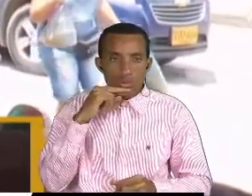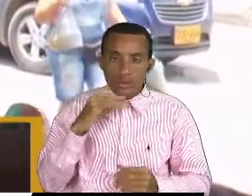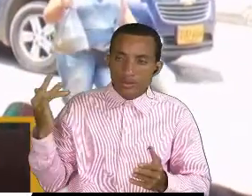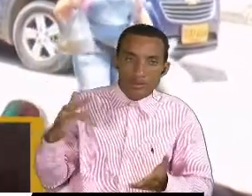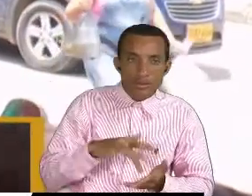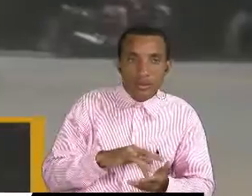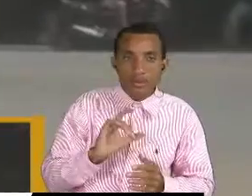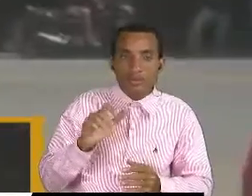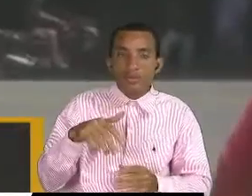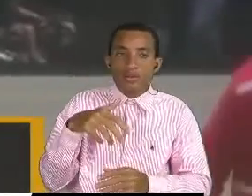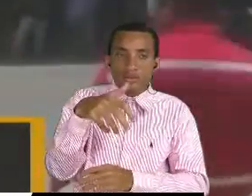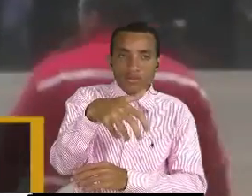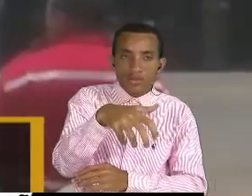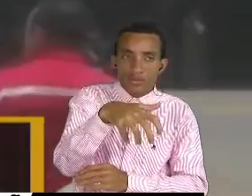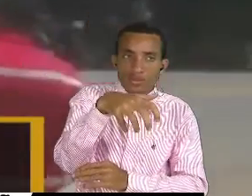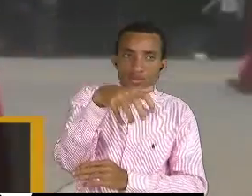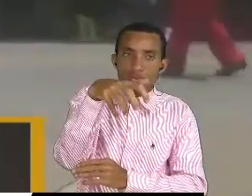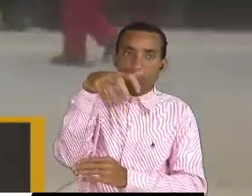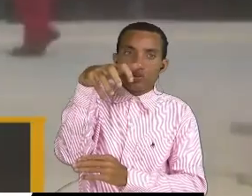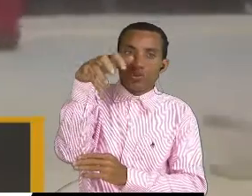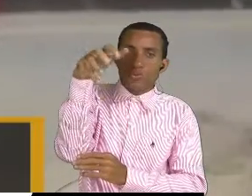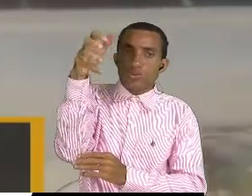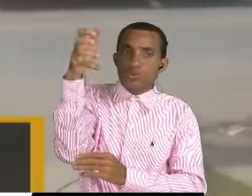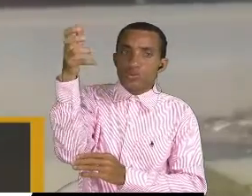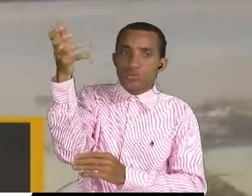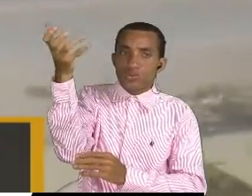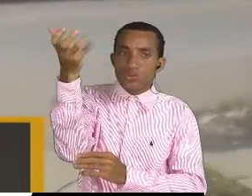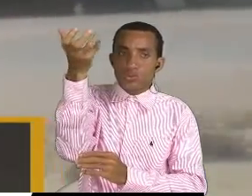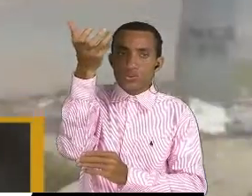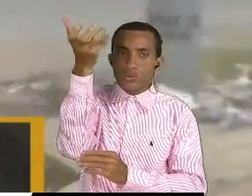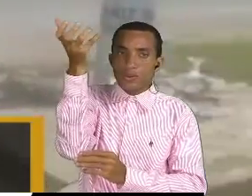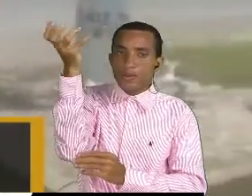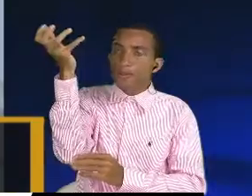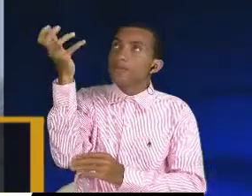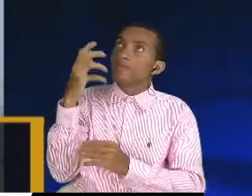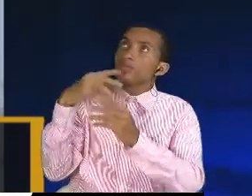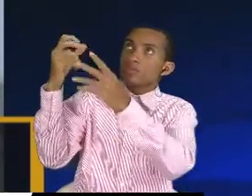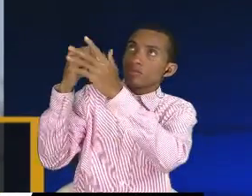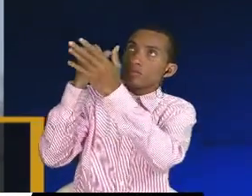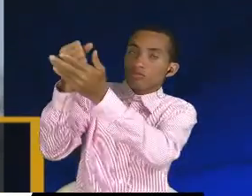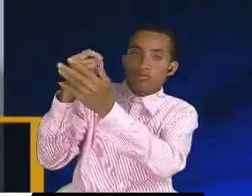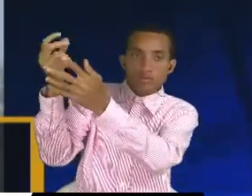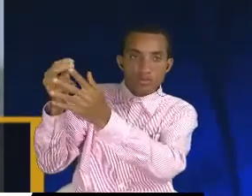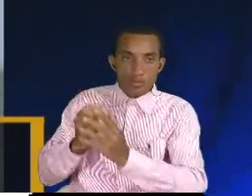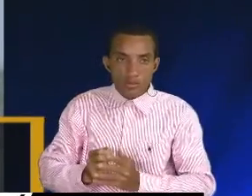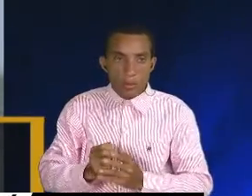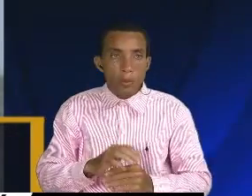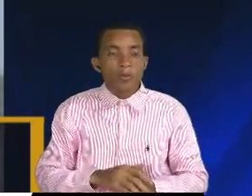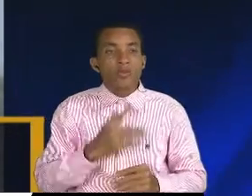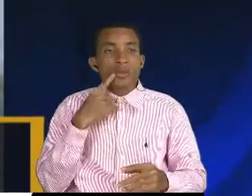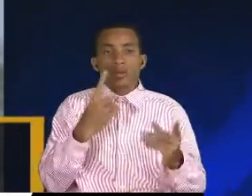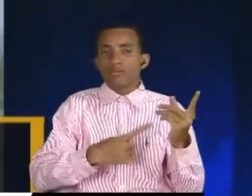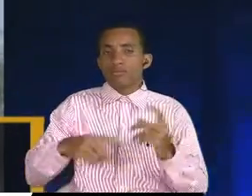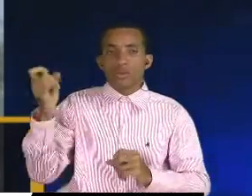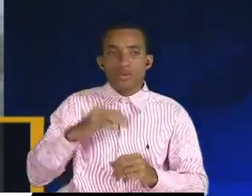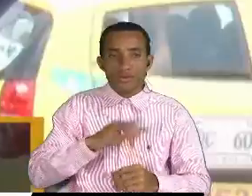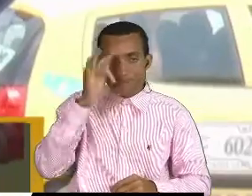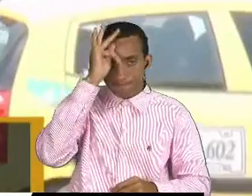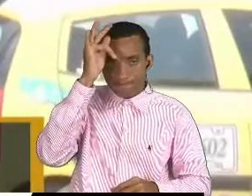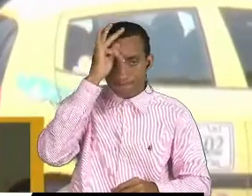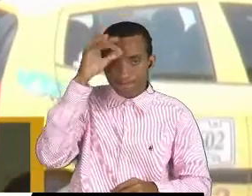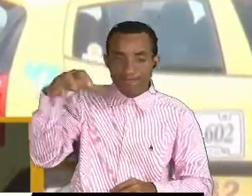grúa a bajar el muchacho. La actuación de los miembros del Cuerpo de Bomberos de Barranca Bermeja fue oportuna y su traslado fue de inmediato a un centro